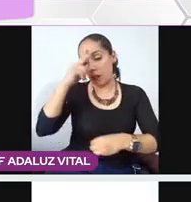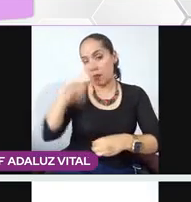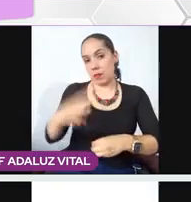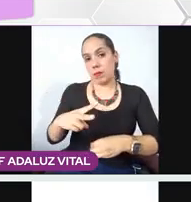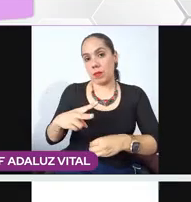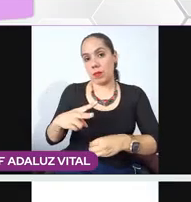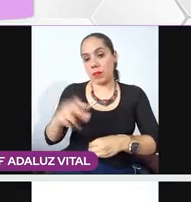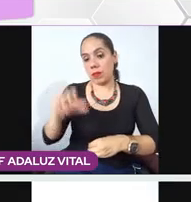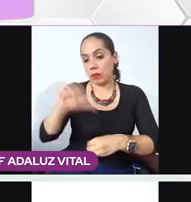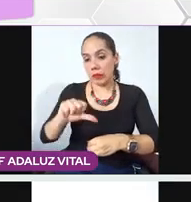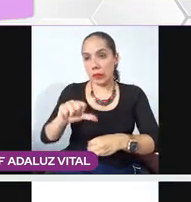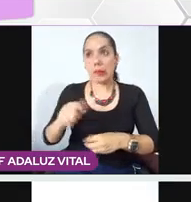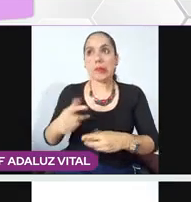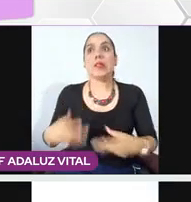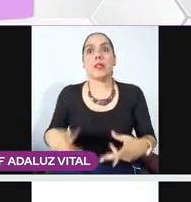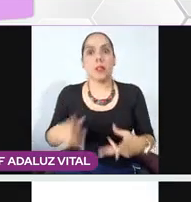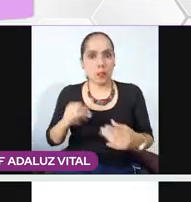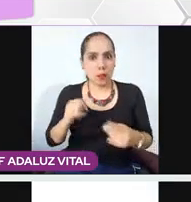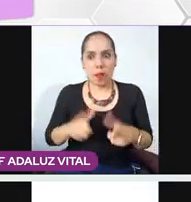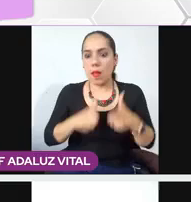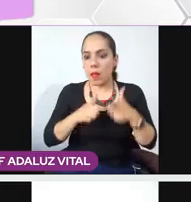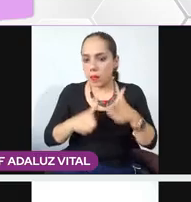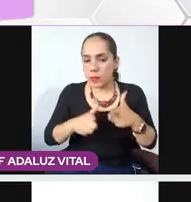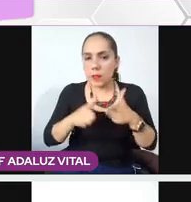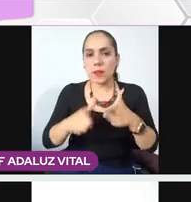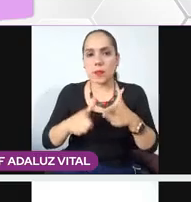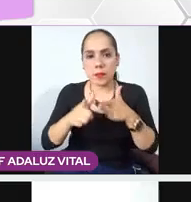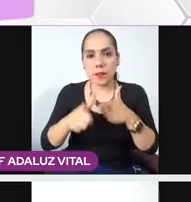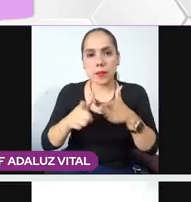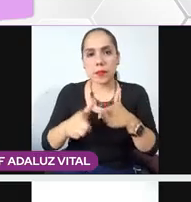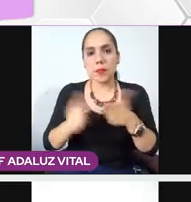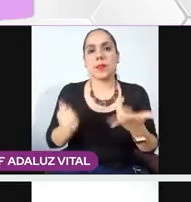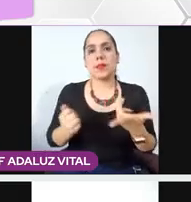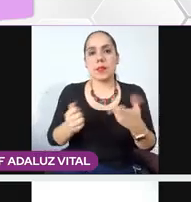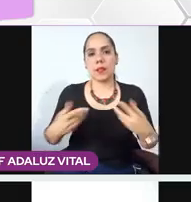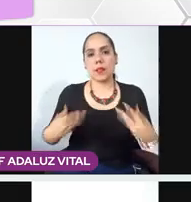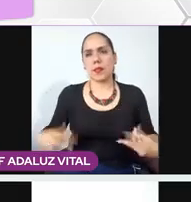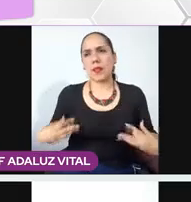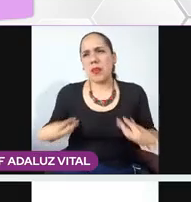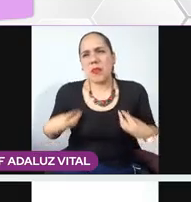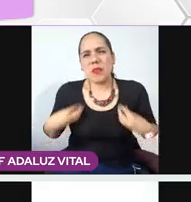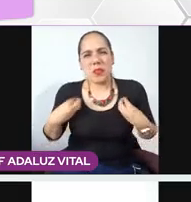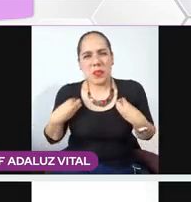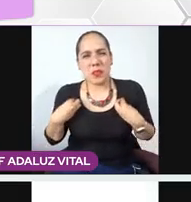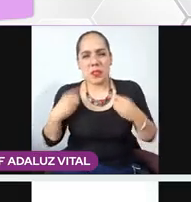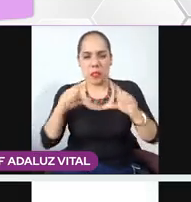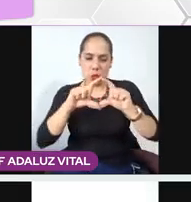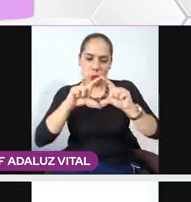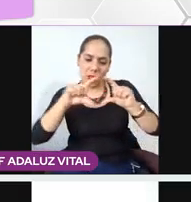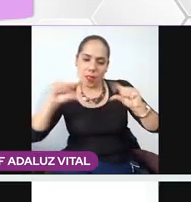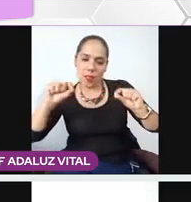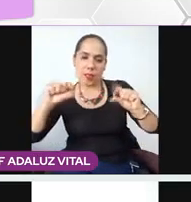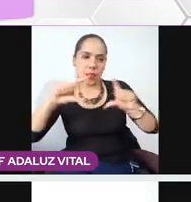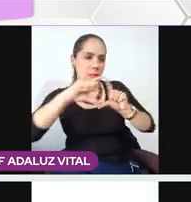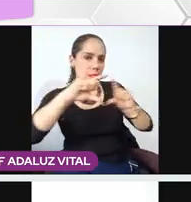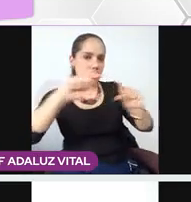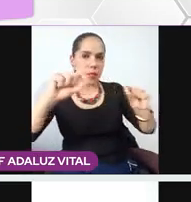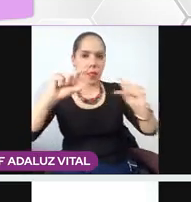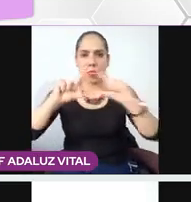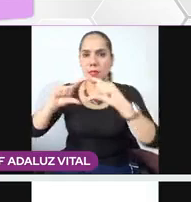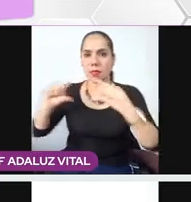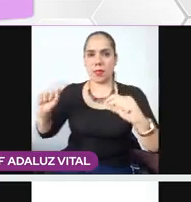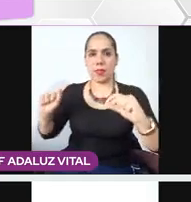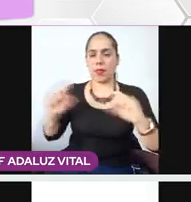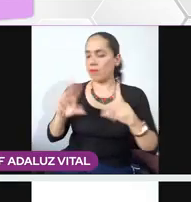algunos elementos para poder cambiar esta estigmatización y poder dejar de etiquetar, ¿no?